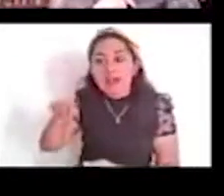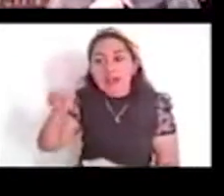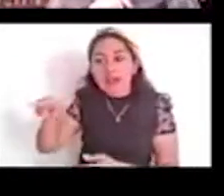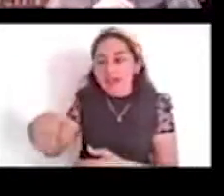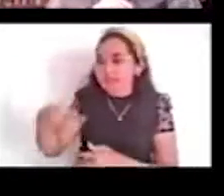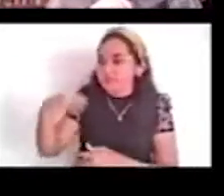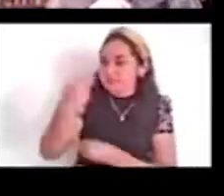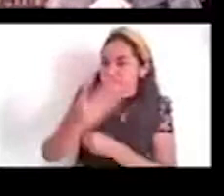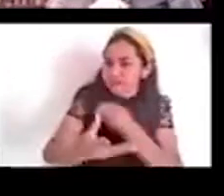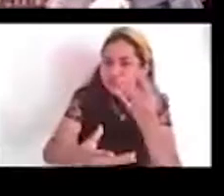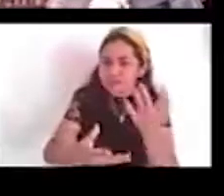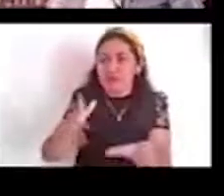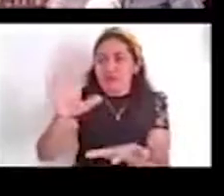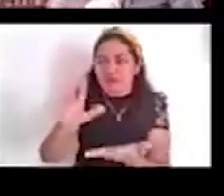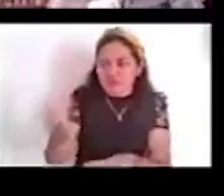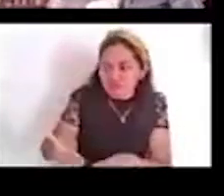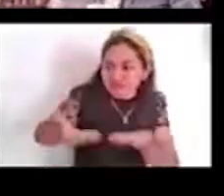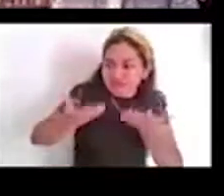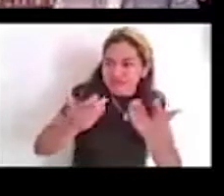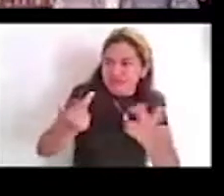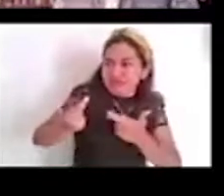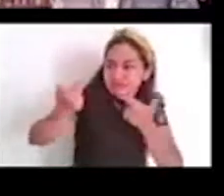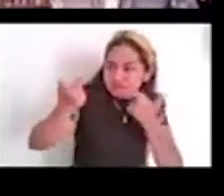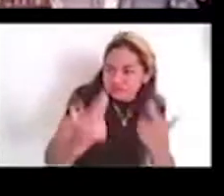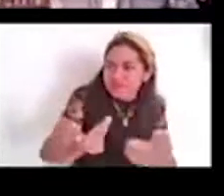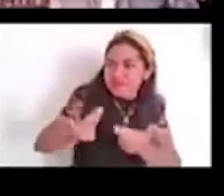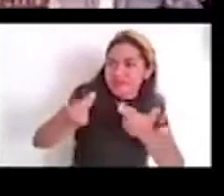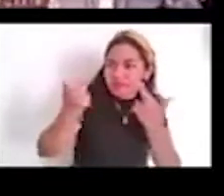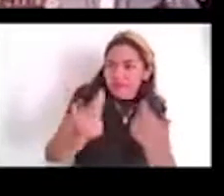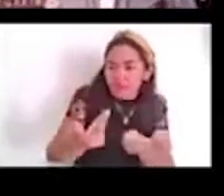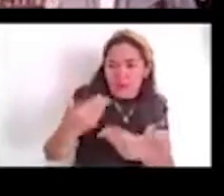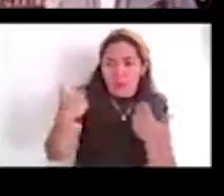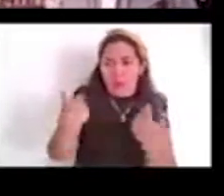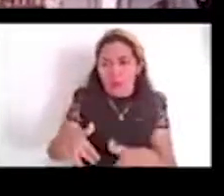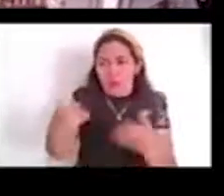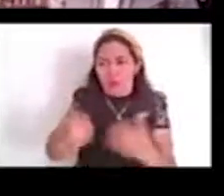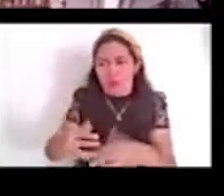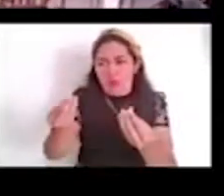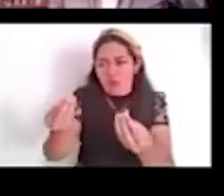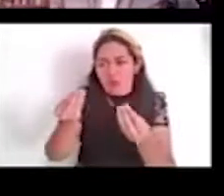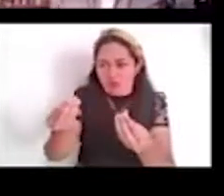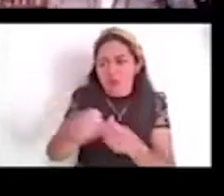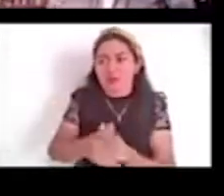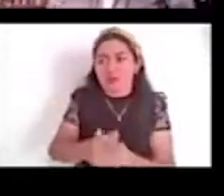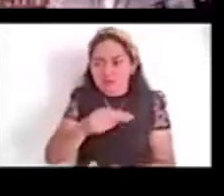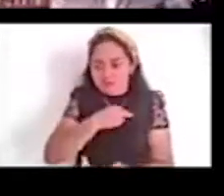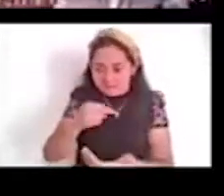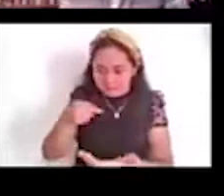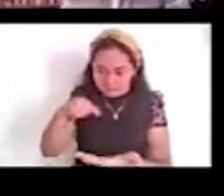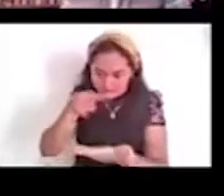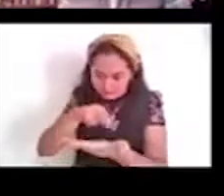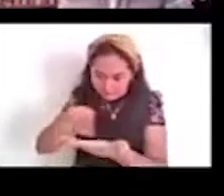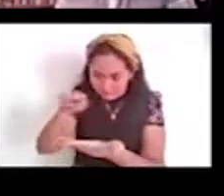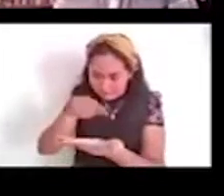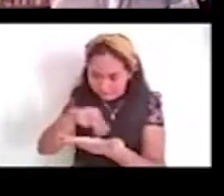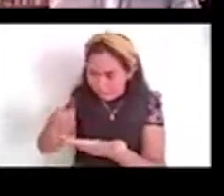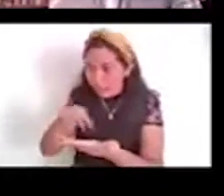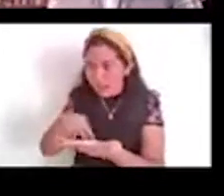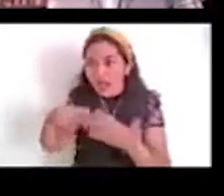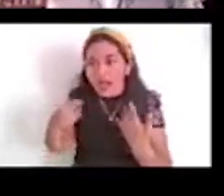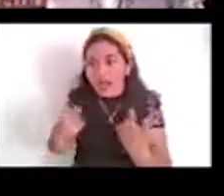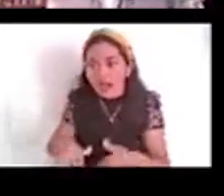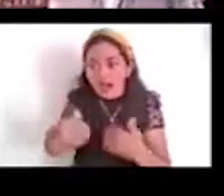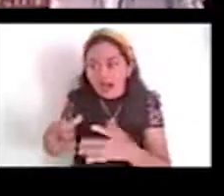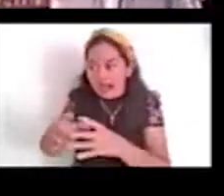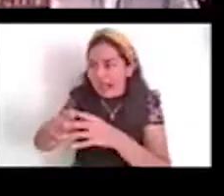va tributando y hasta dónde, ¿no? O sea, las dimensiones de este imperio es